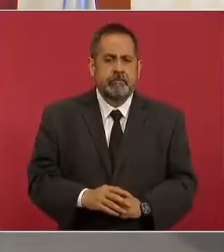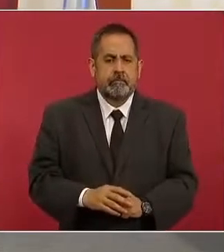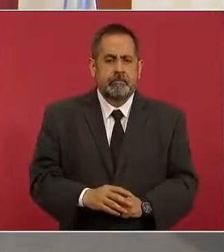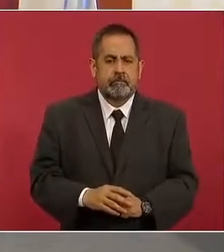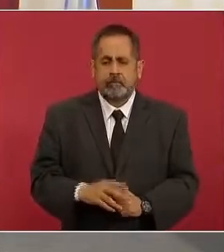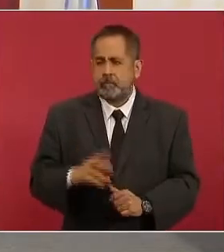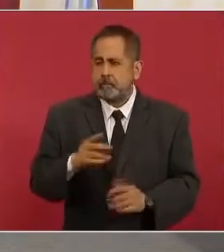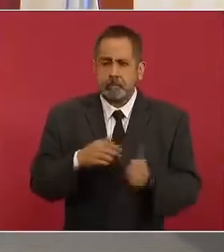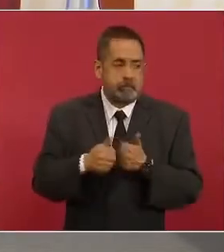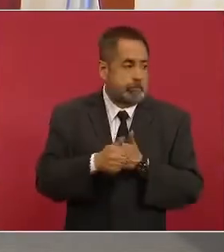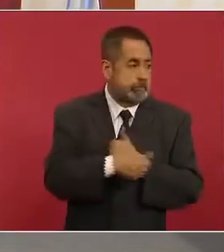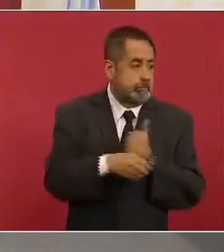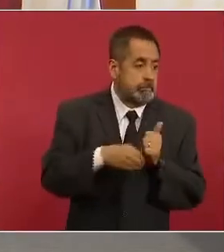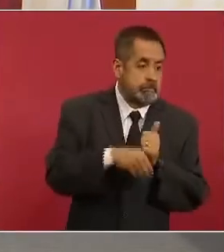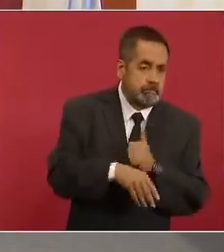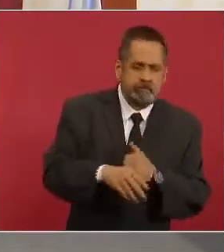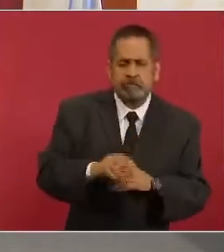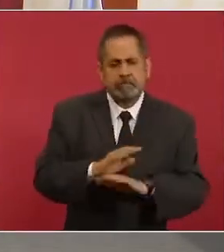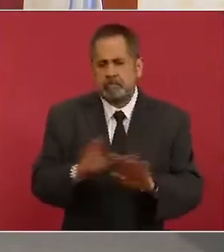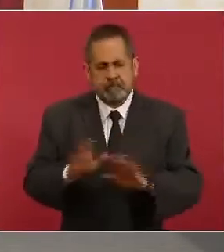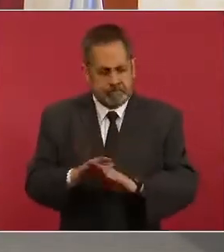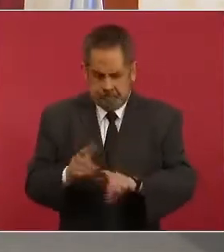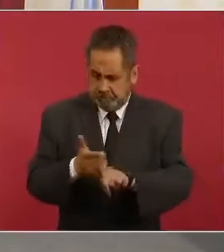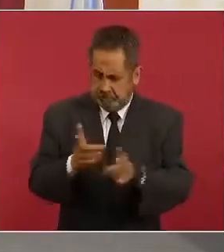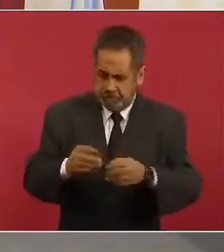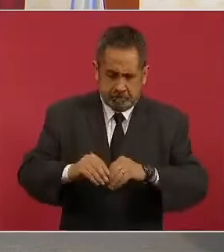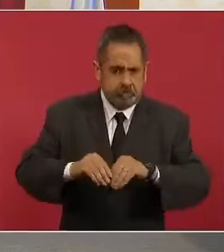no hay nada que ocultar.